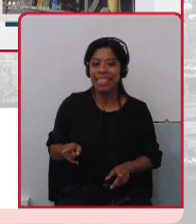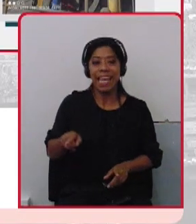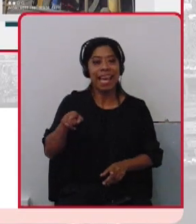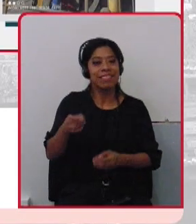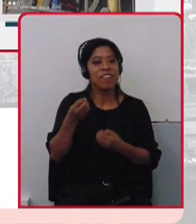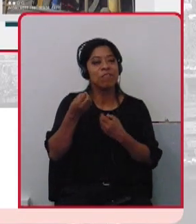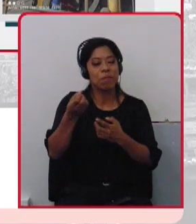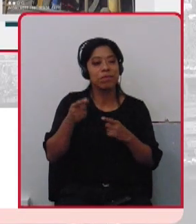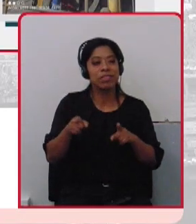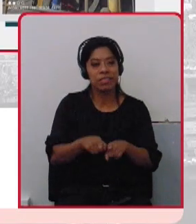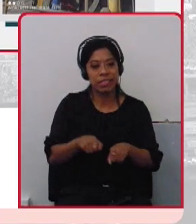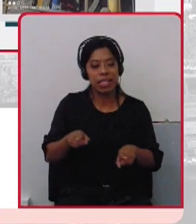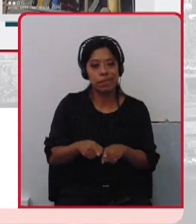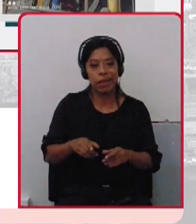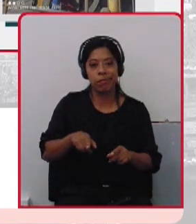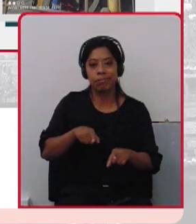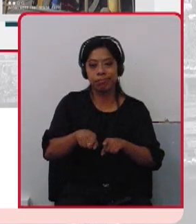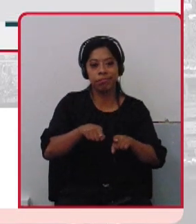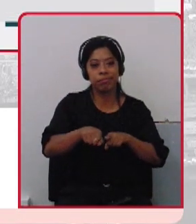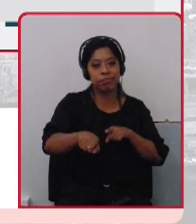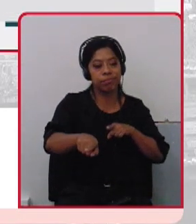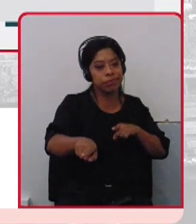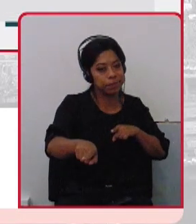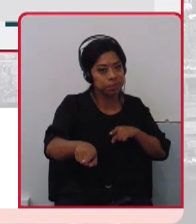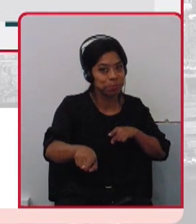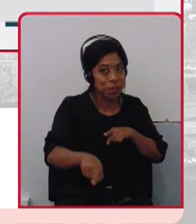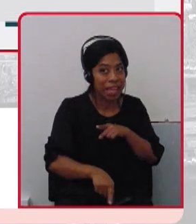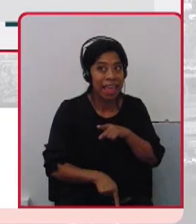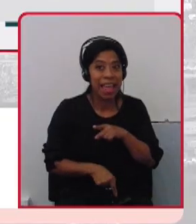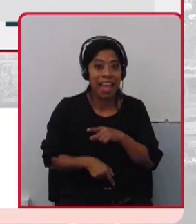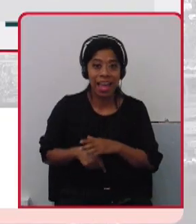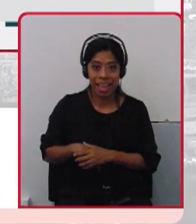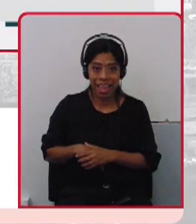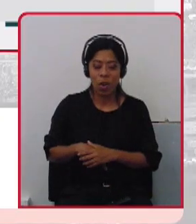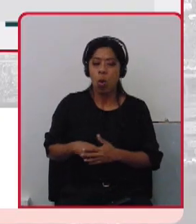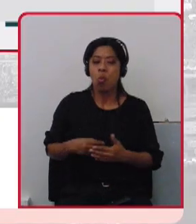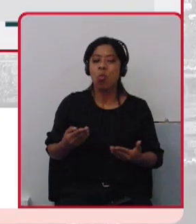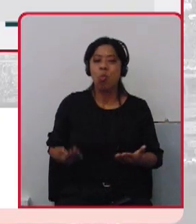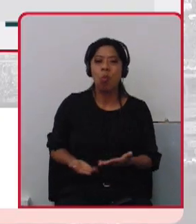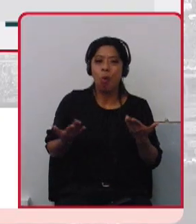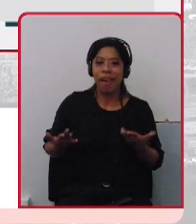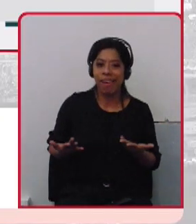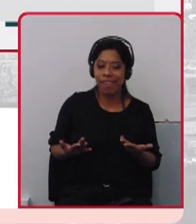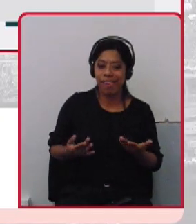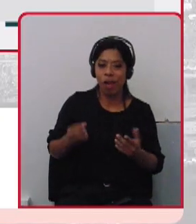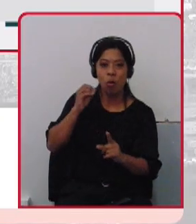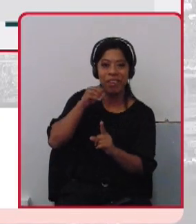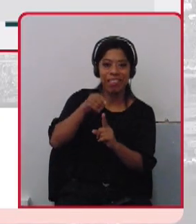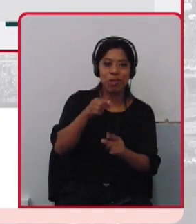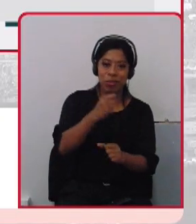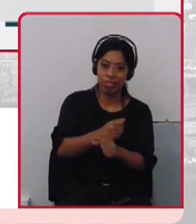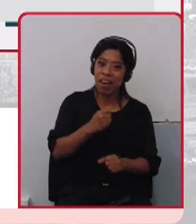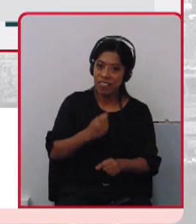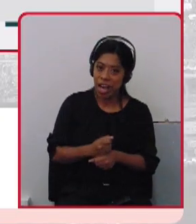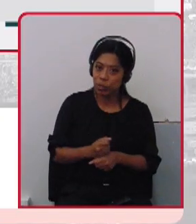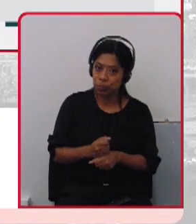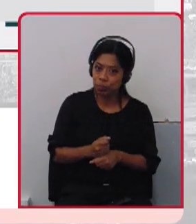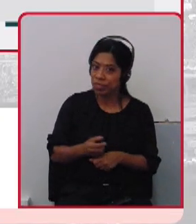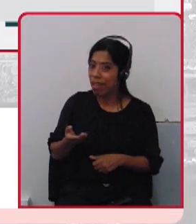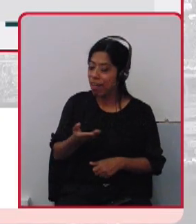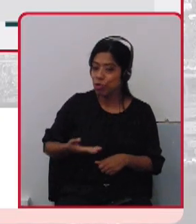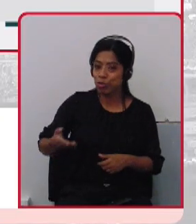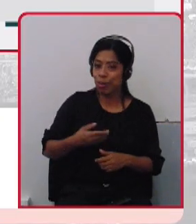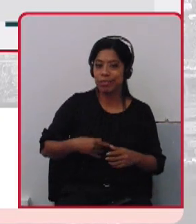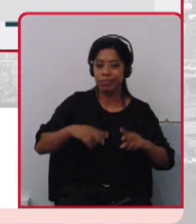esa información también ha llegado a destiempo, ¿no? Entonces, ¿cuáles son los objetivos de este trabajo? Teníamos que